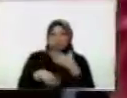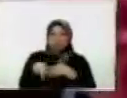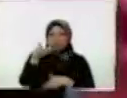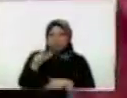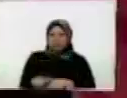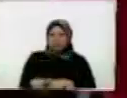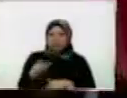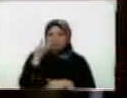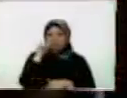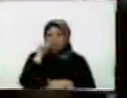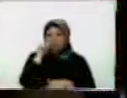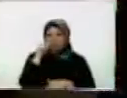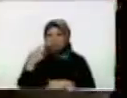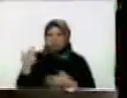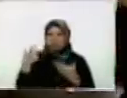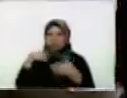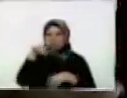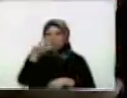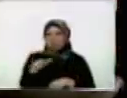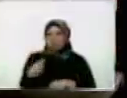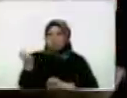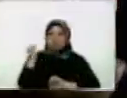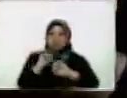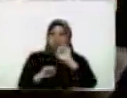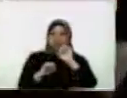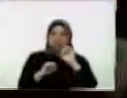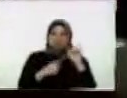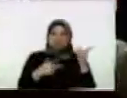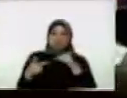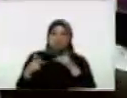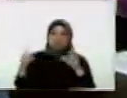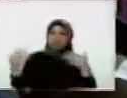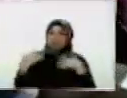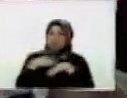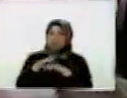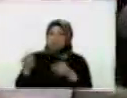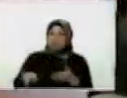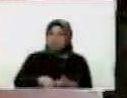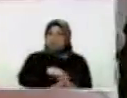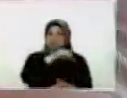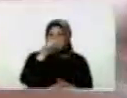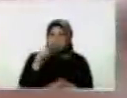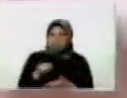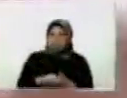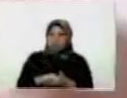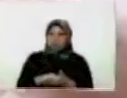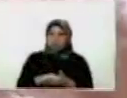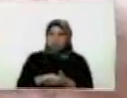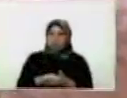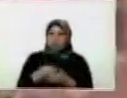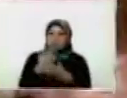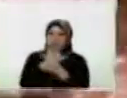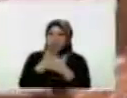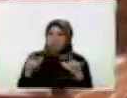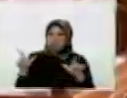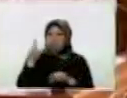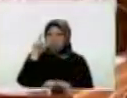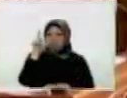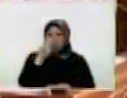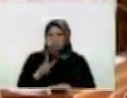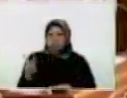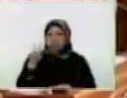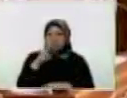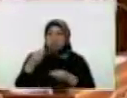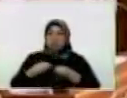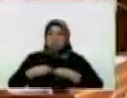pecadores, pero a luchar por defender la integridad, la soberanía, y la independencia. ¡Que